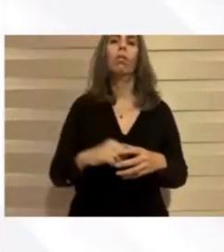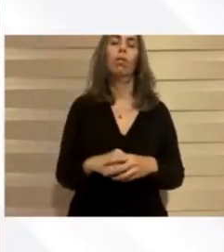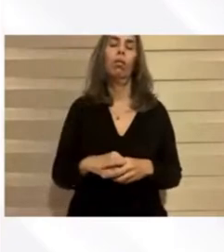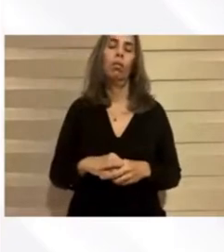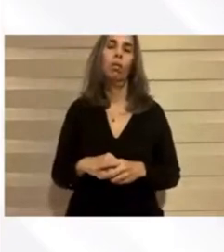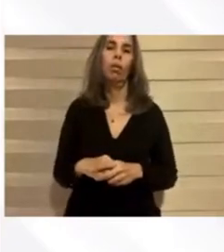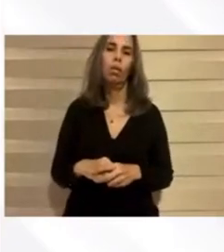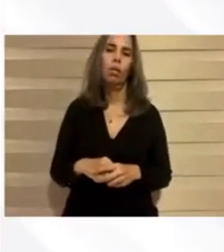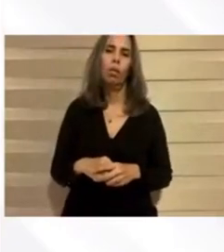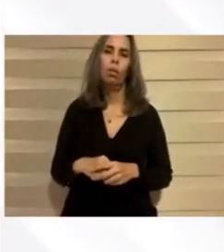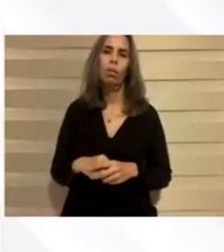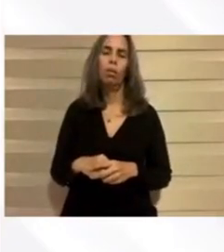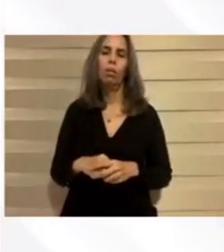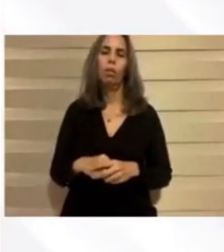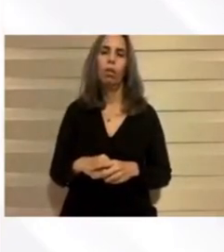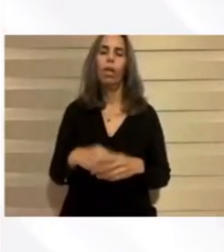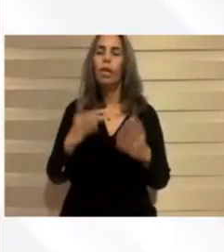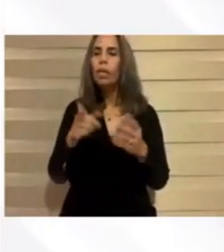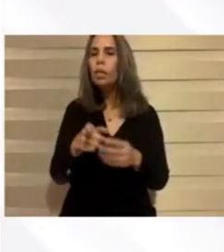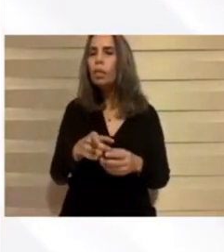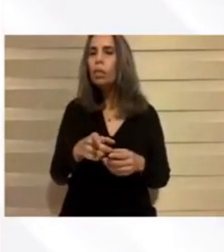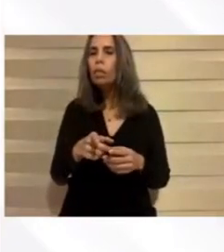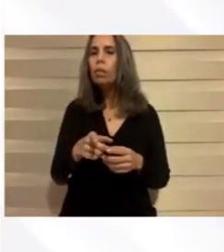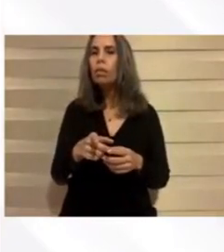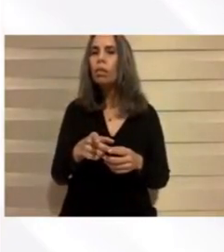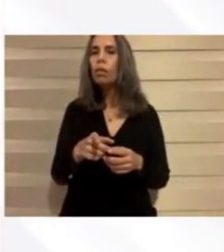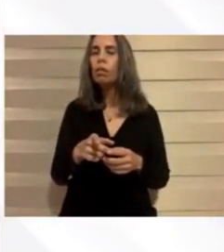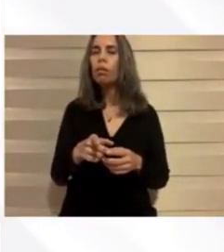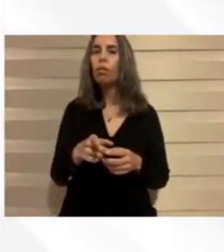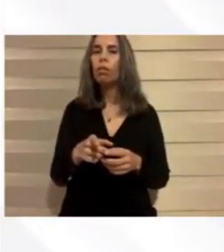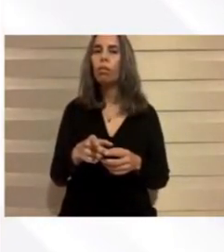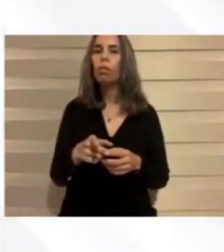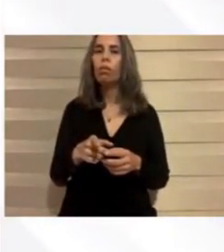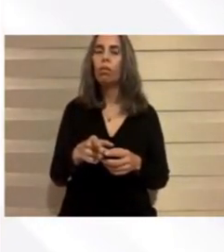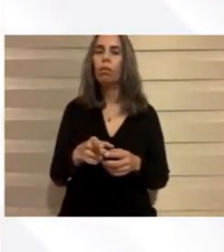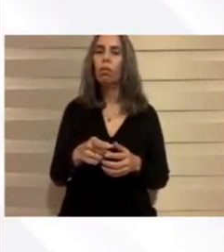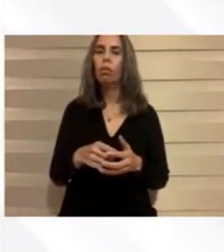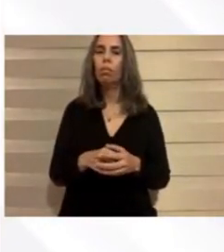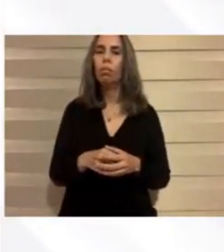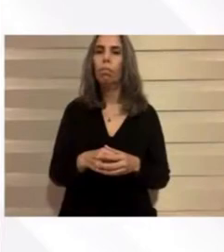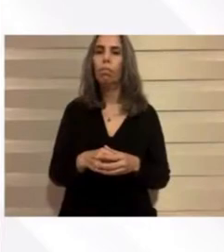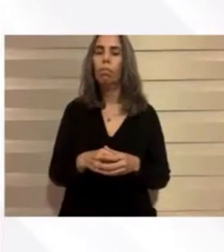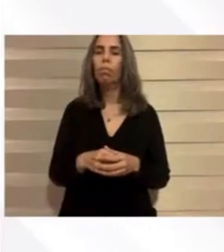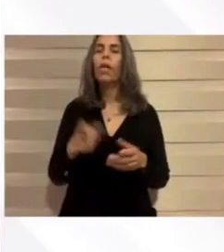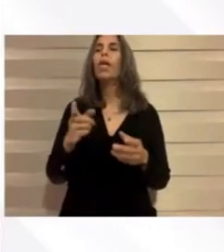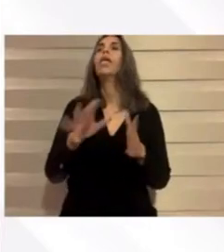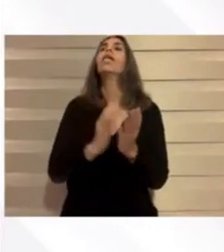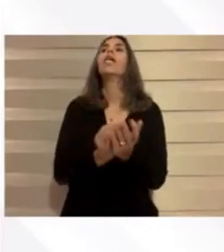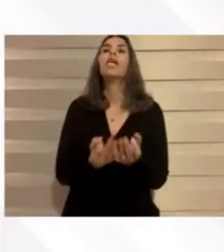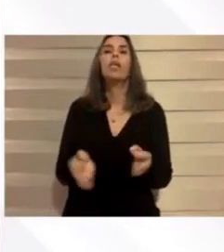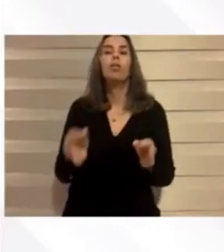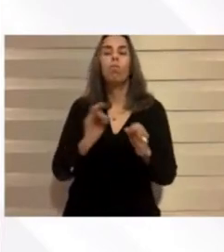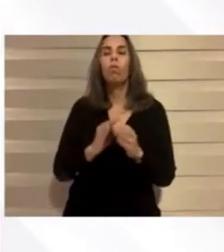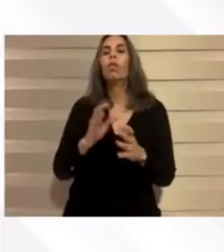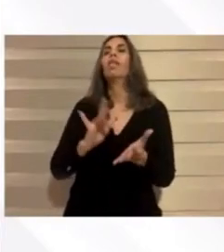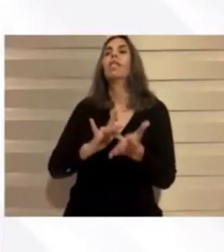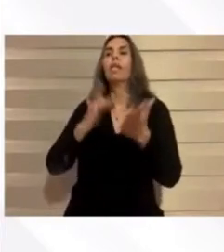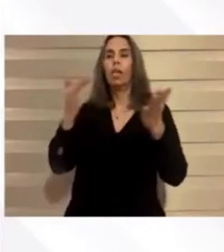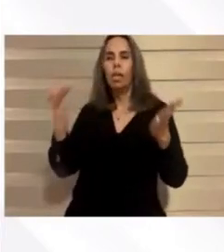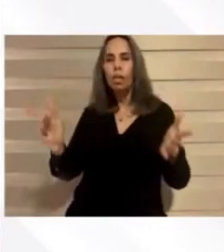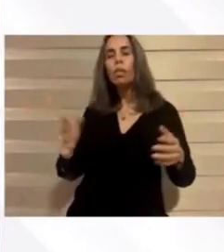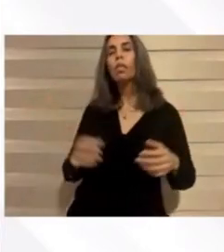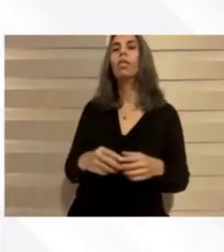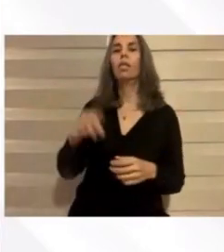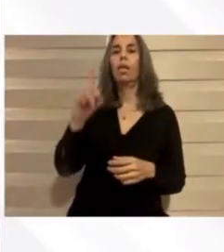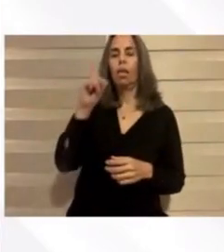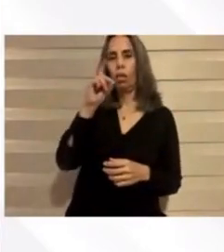nada, importante el agradecer, por supuesto, al maestro Luis Humberto Fernández Fuentes, el titular de la Autoridad